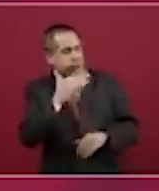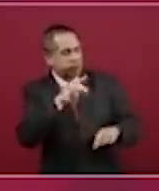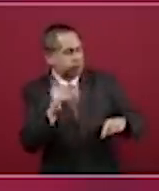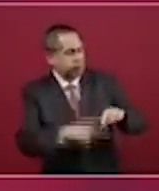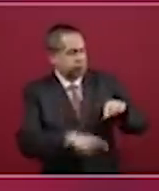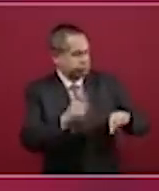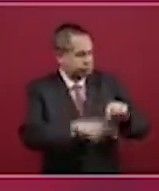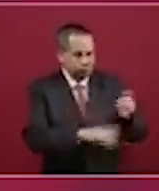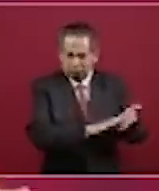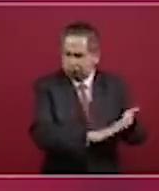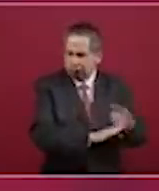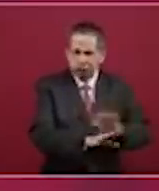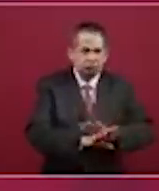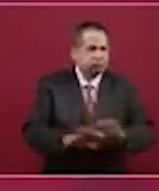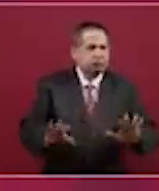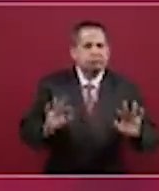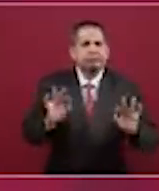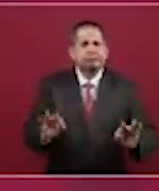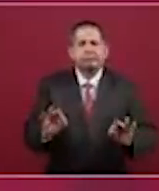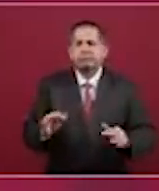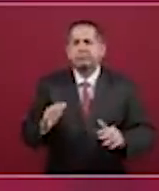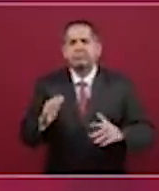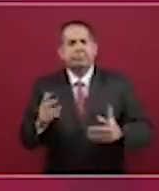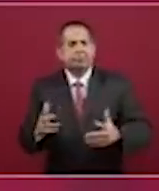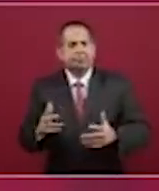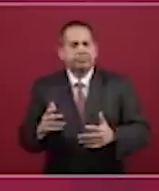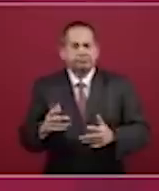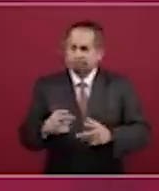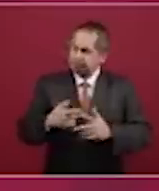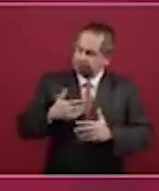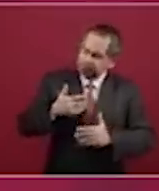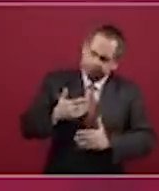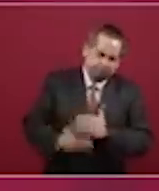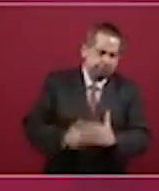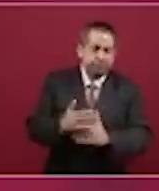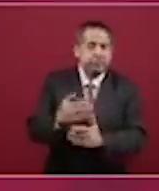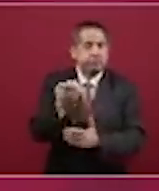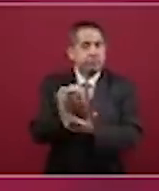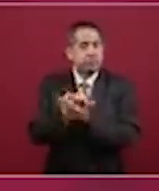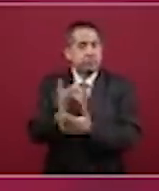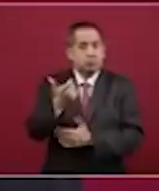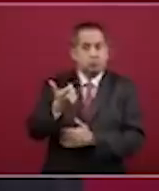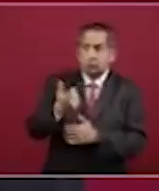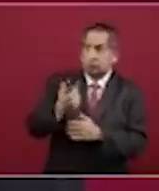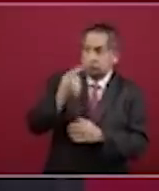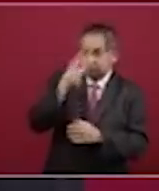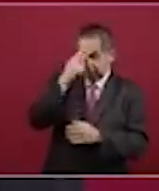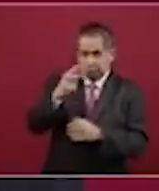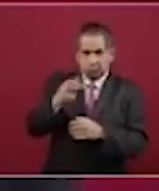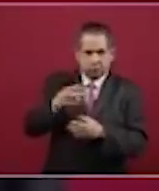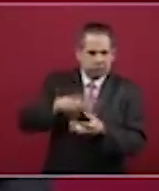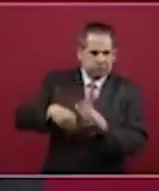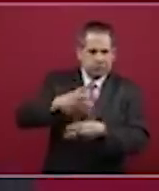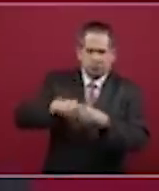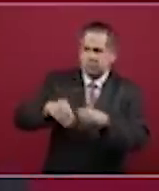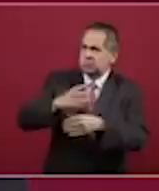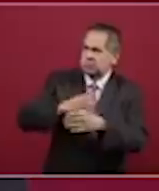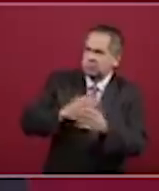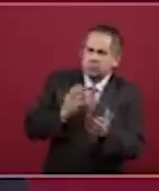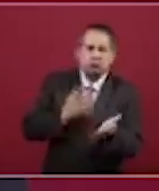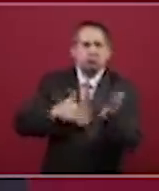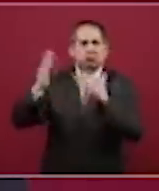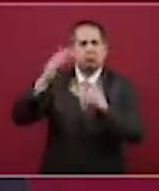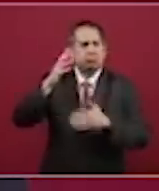corrupción y echar a andar la economía para que haya trabajo y